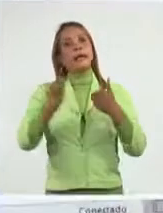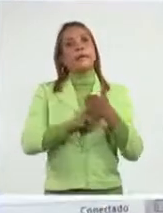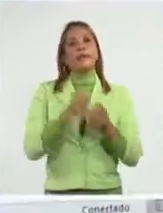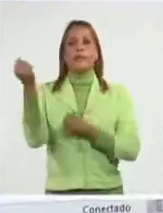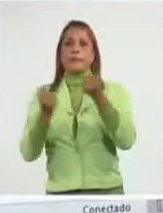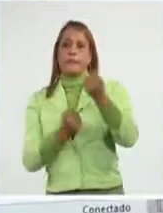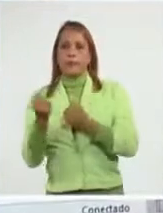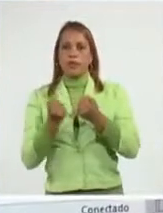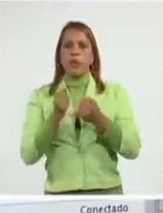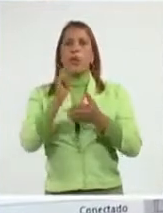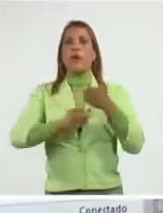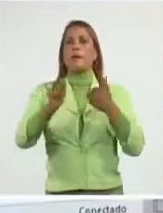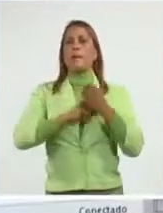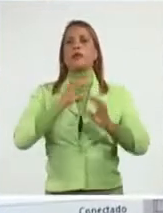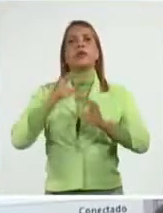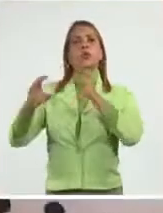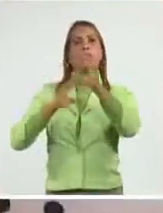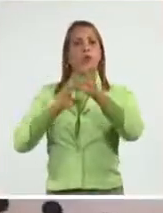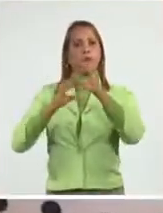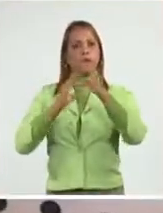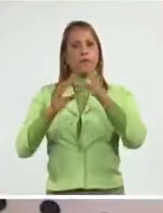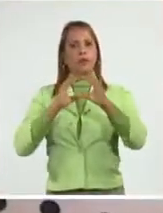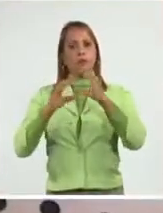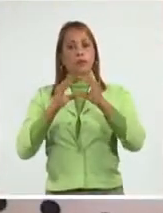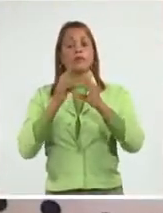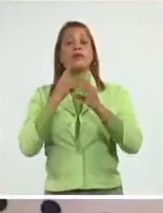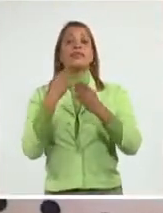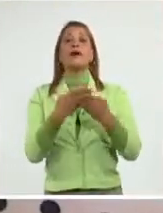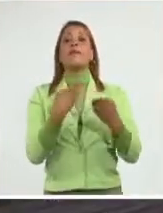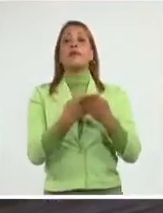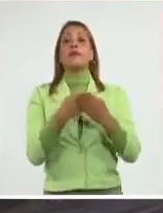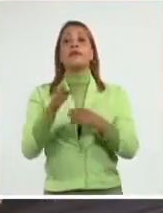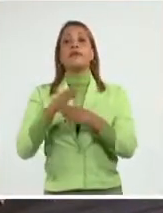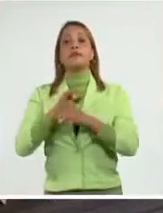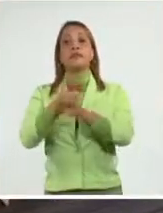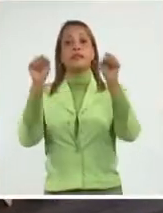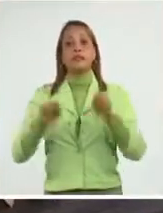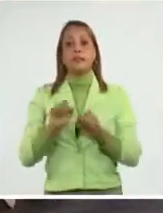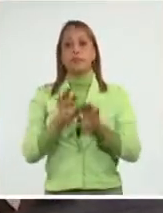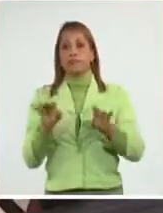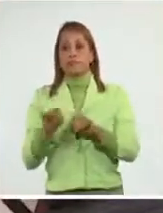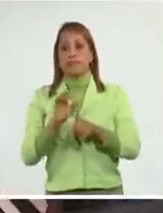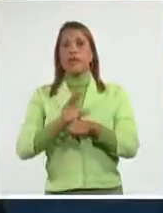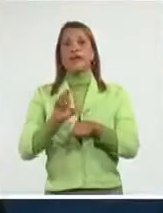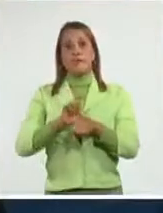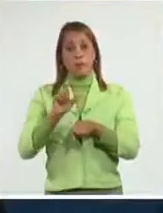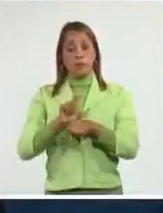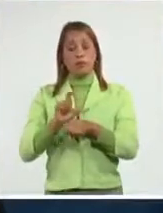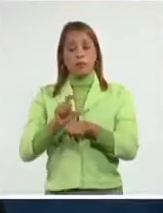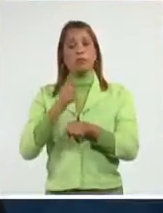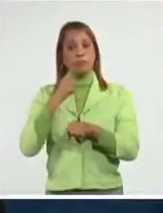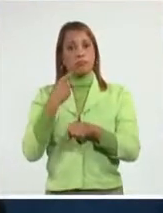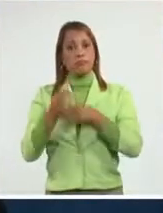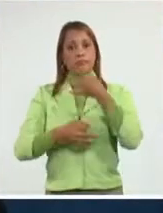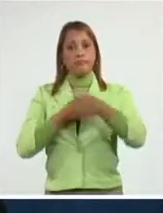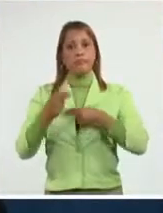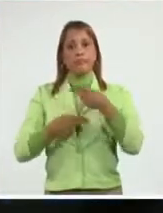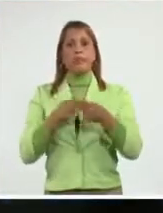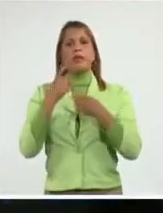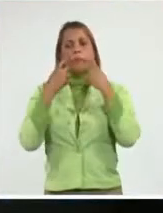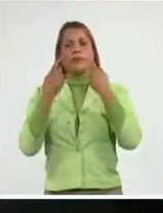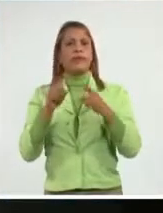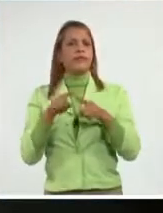transportación, el plan de comunicación, se están probando los diferentes sistemas informáticos que se han diseñado. Lo más importante es que